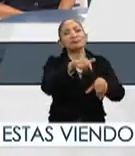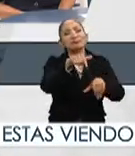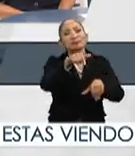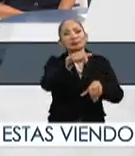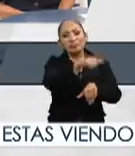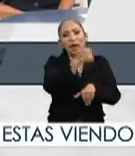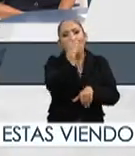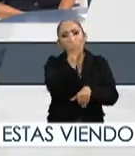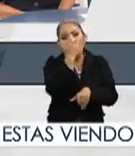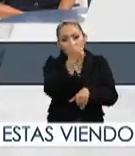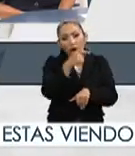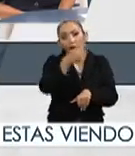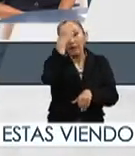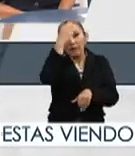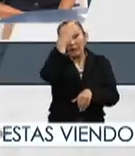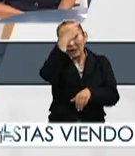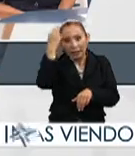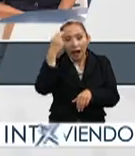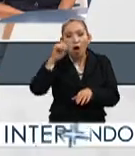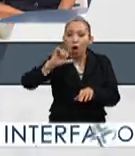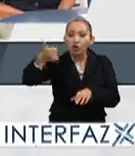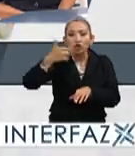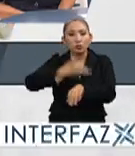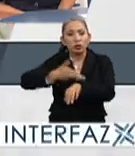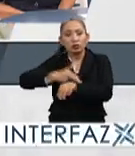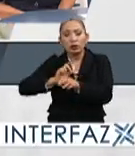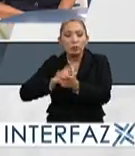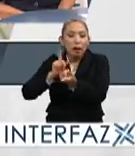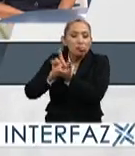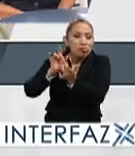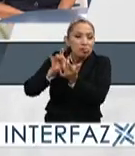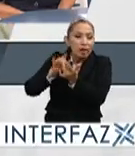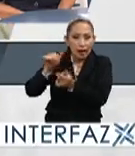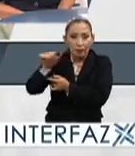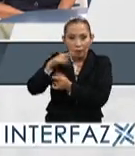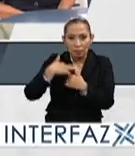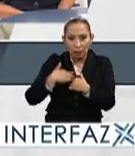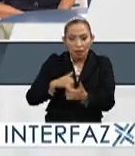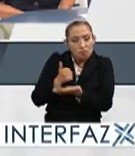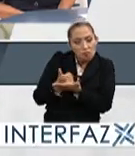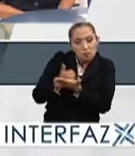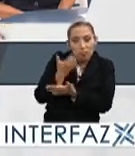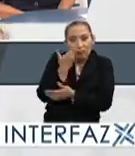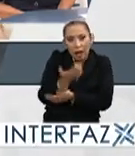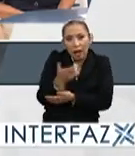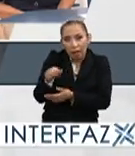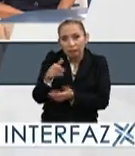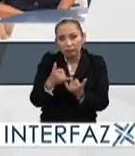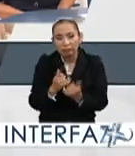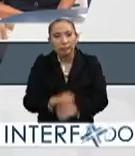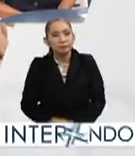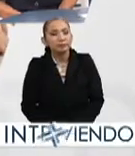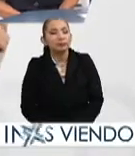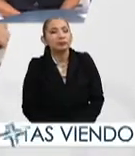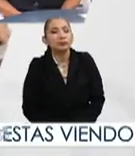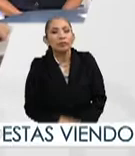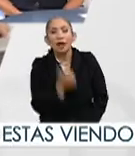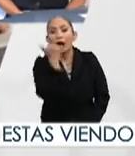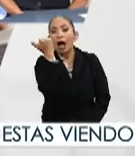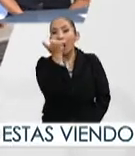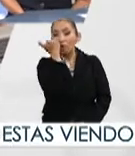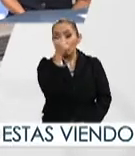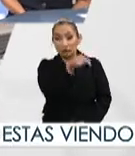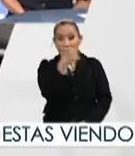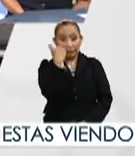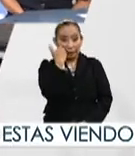los alumnos en la enfermería como otros procesos de acercamiento más en este plan humanitario, etcétera, a la institución? Bueno, los alumnos